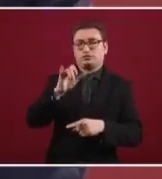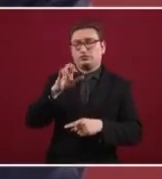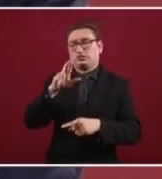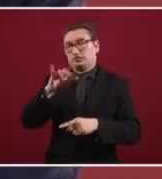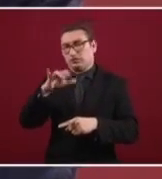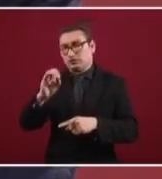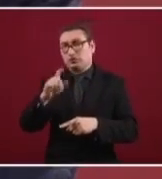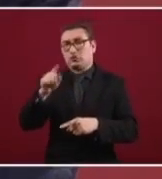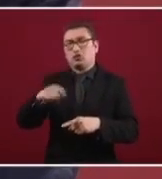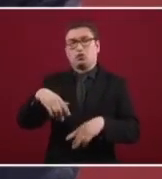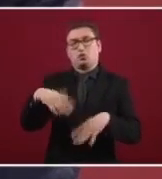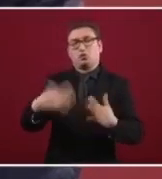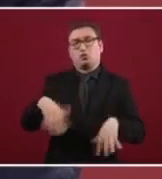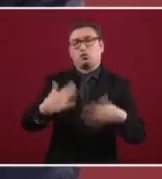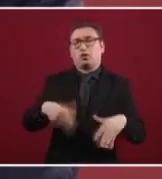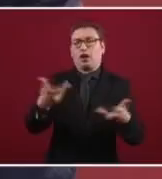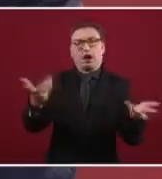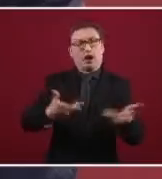lo merece